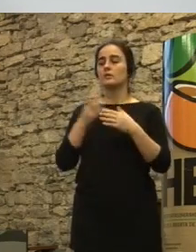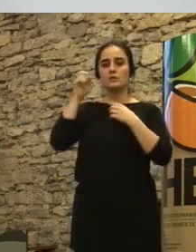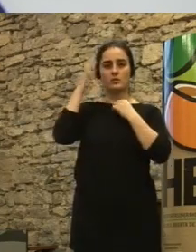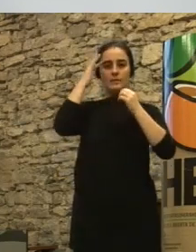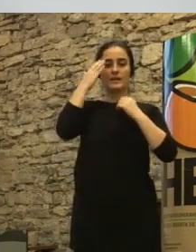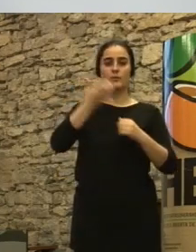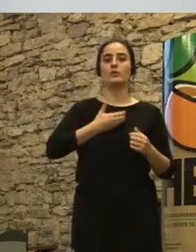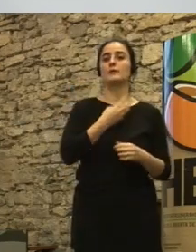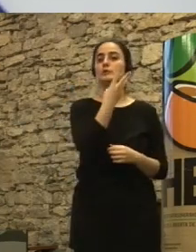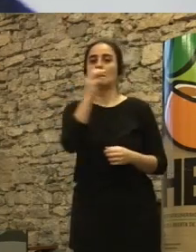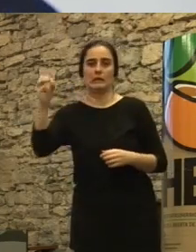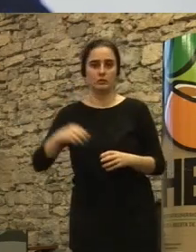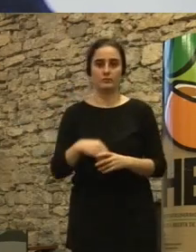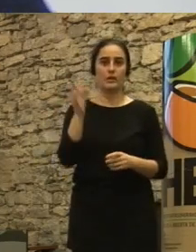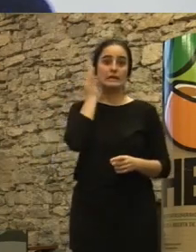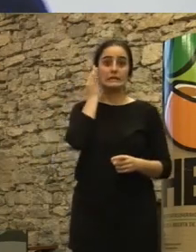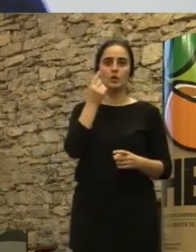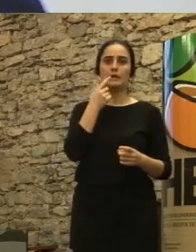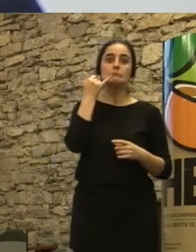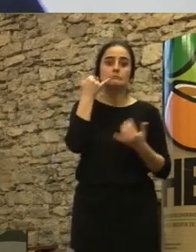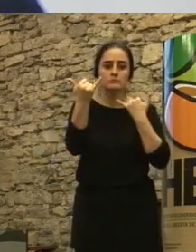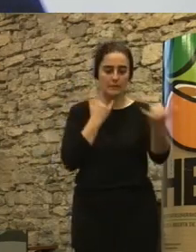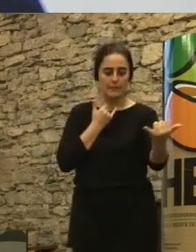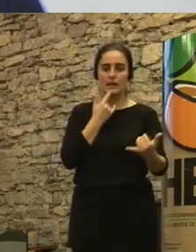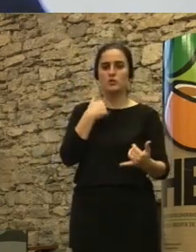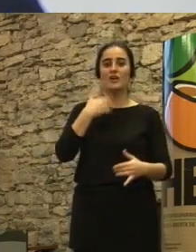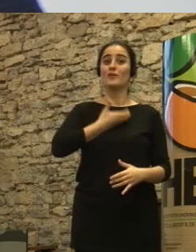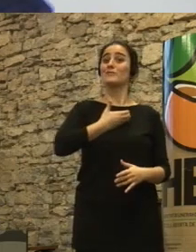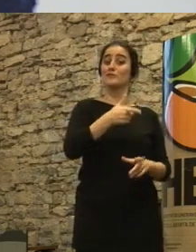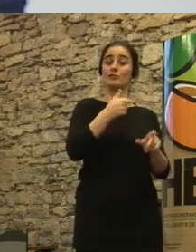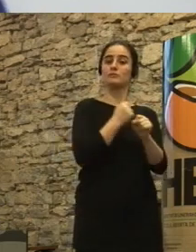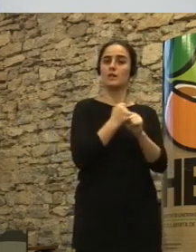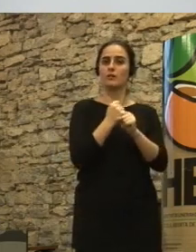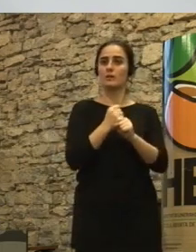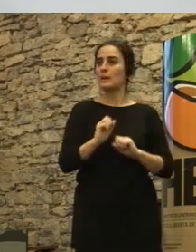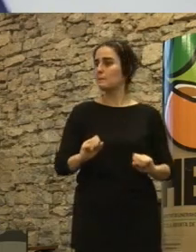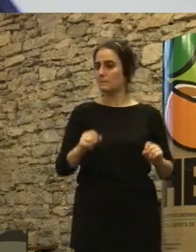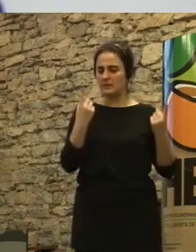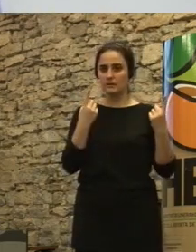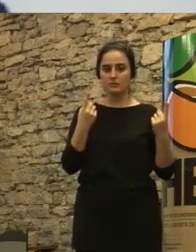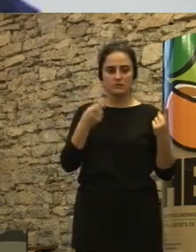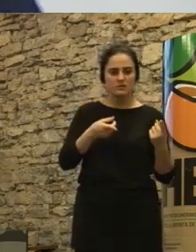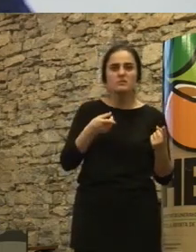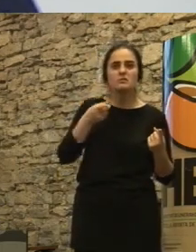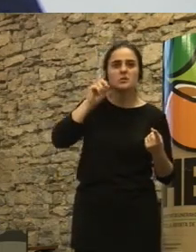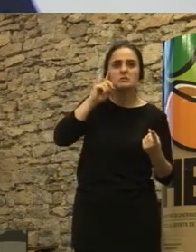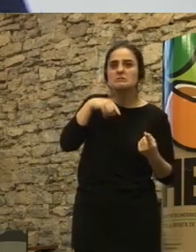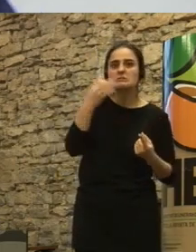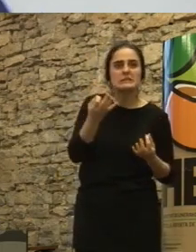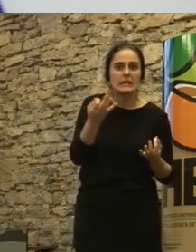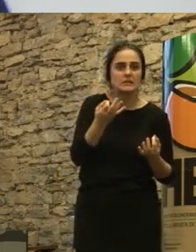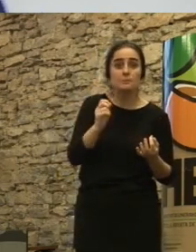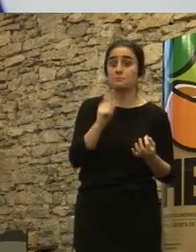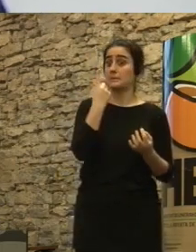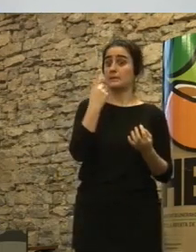300 ayuntamientos, ¿no? Que una señora que nos llamó por teléfono nos dijo, mire, yo trabajo en este ayuntamiento y es la primera vez que, no sé de qué me está hablando con esto que me ha llegado, y es la primera vez que